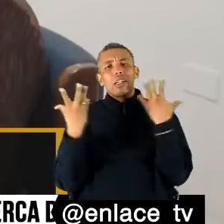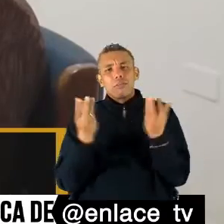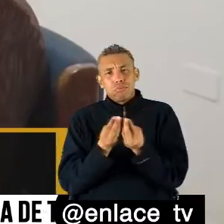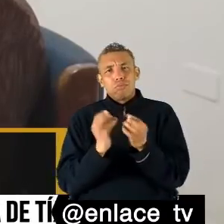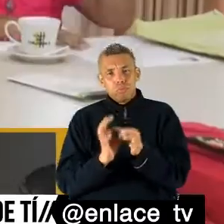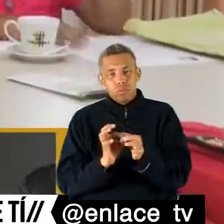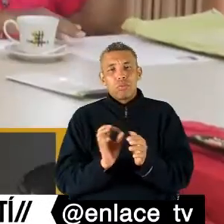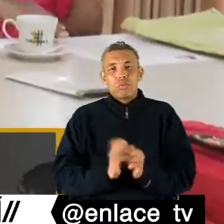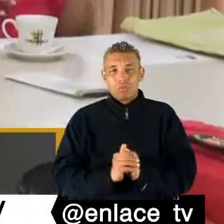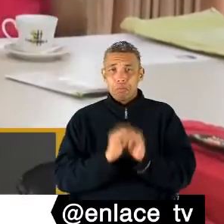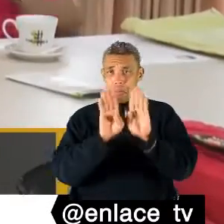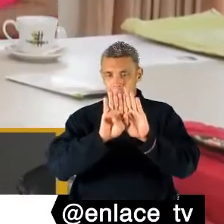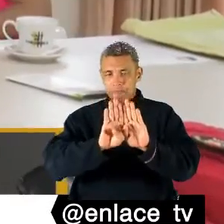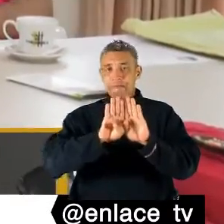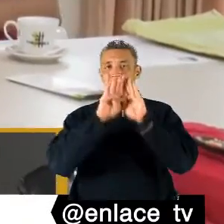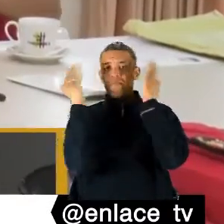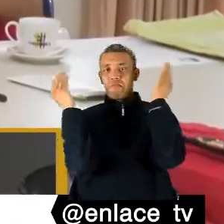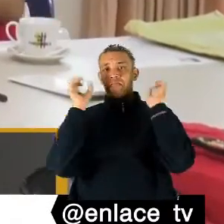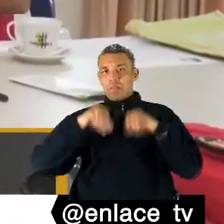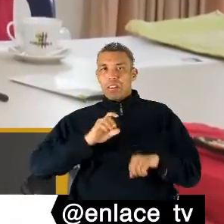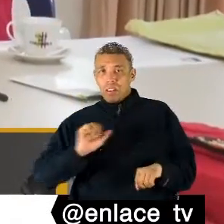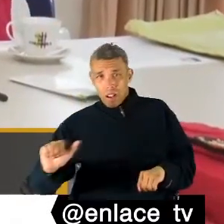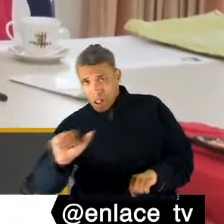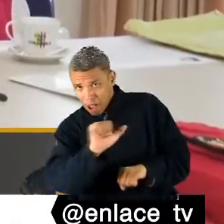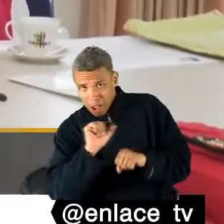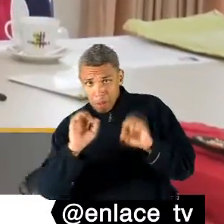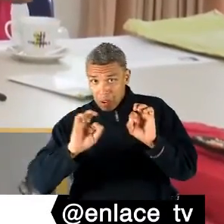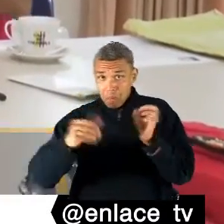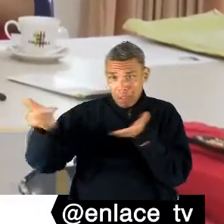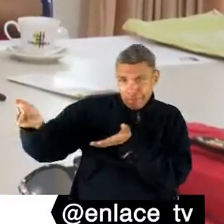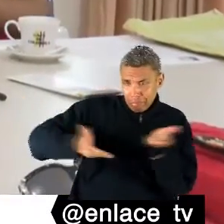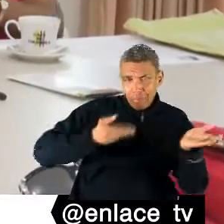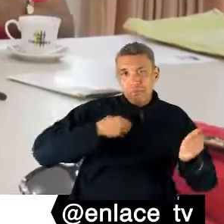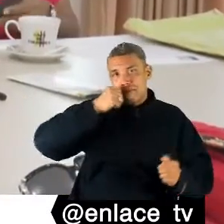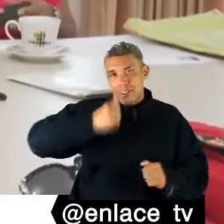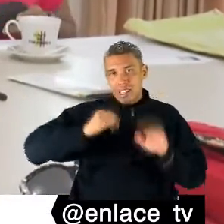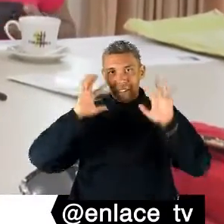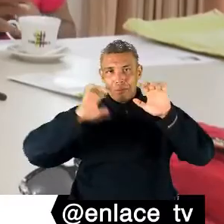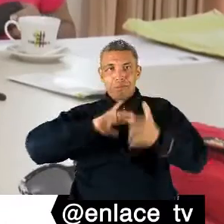público, especialmente mujeres y asociaciones de este género en Barranca Bermeja.